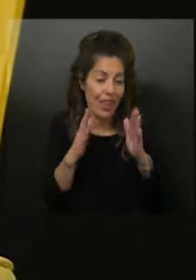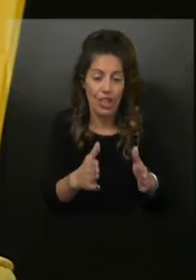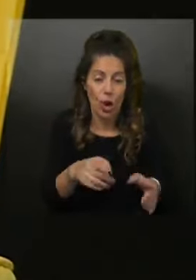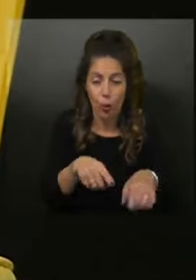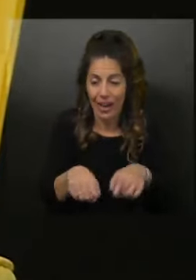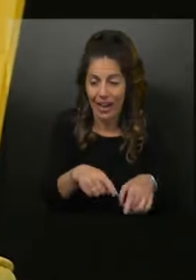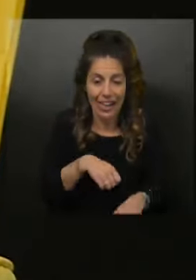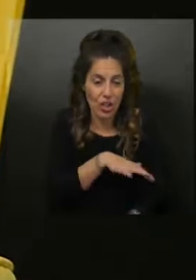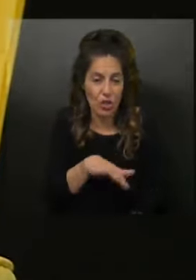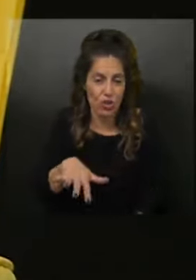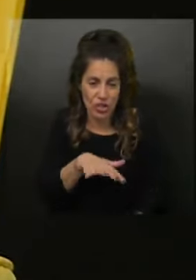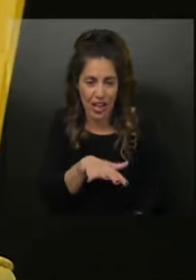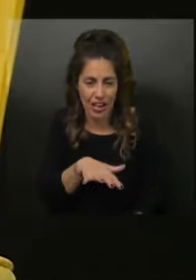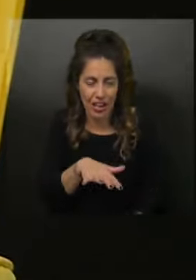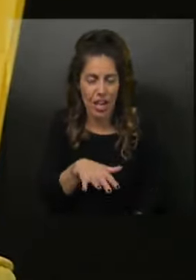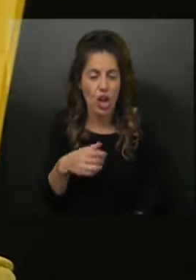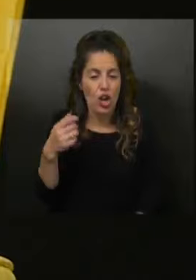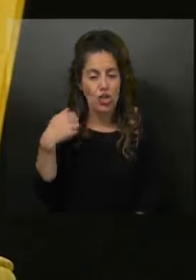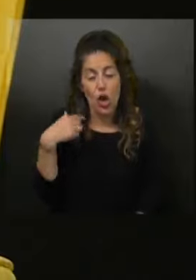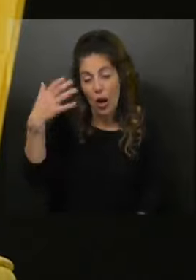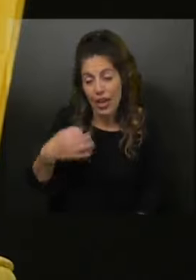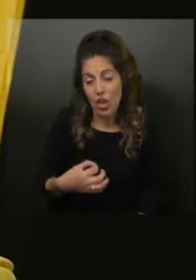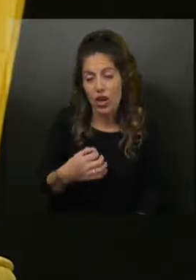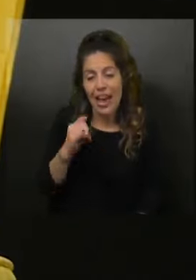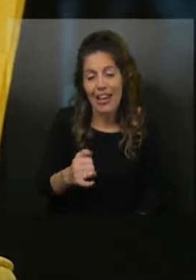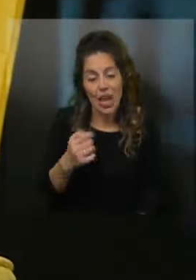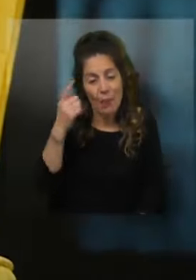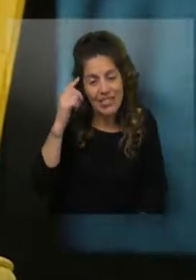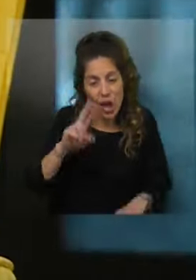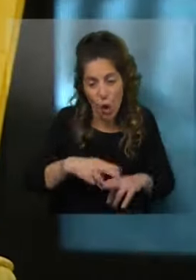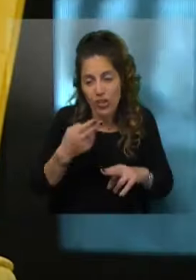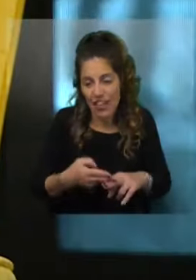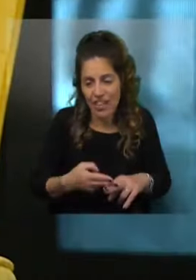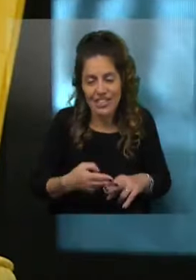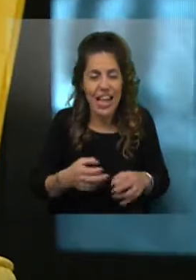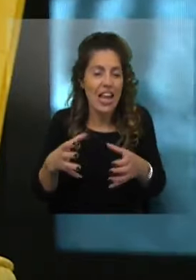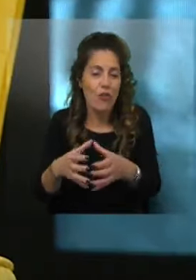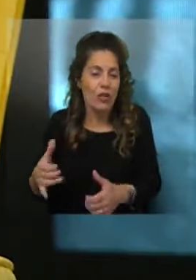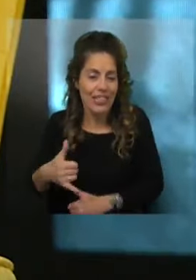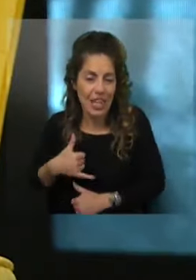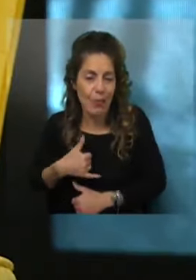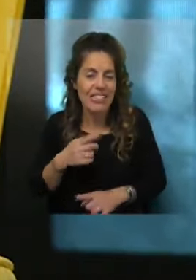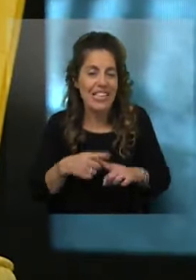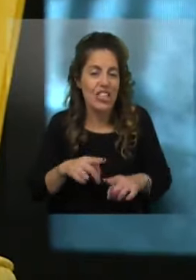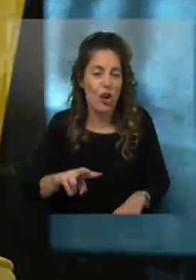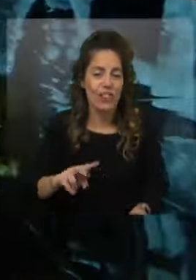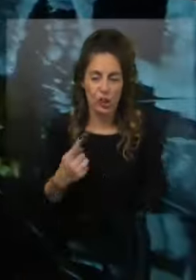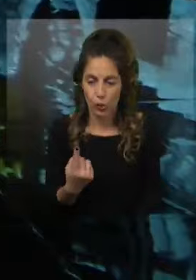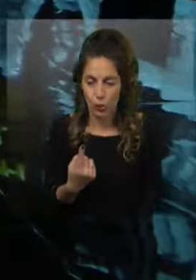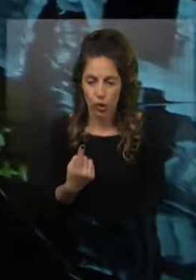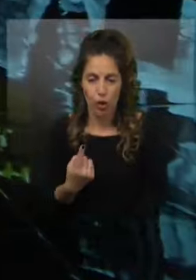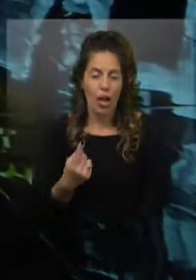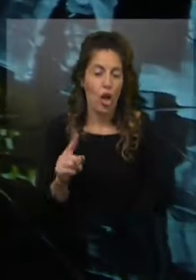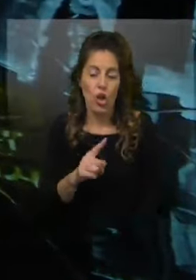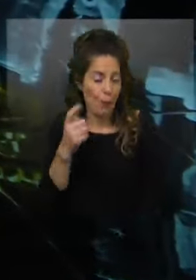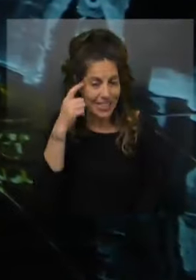que que viene por ahí como repensar las fuerzas armadas al siglo XXI eso no quiere decir que pensemos en en no tener